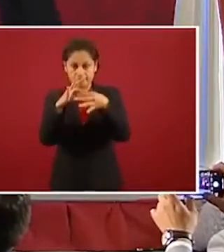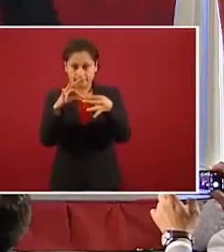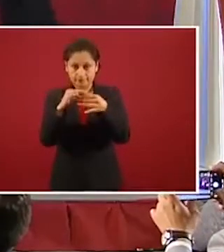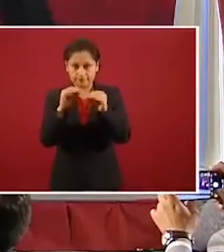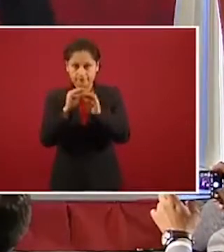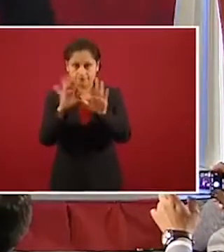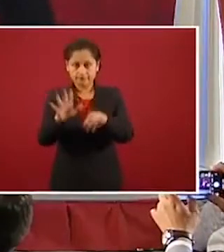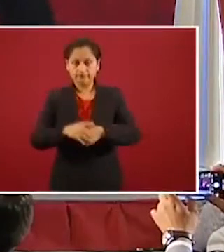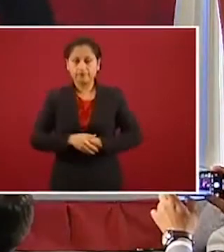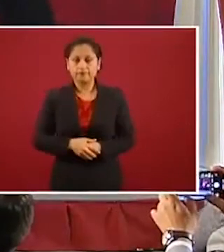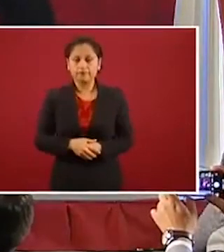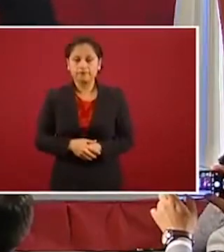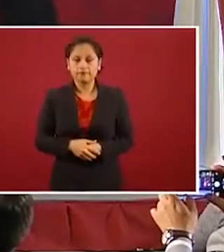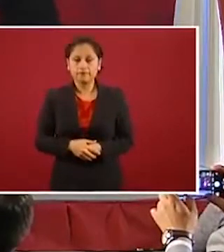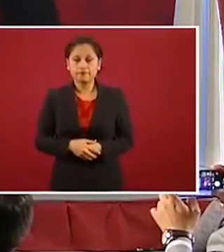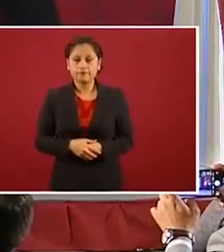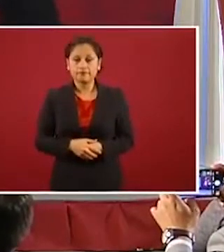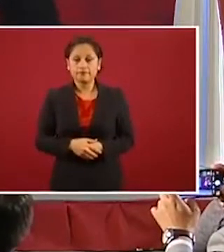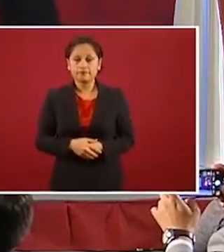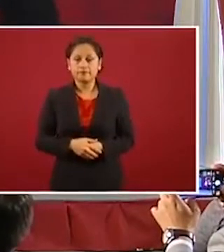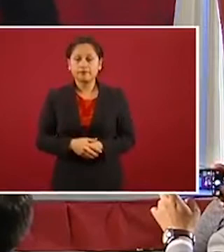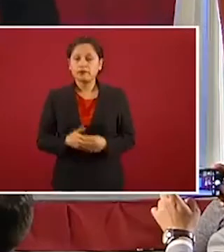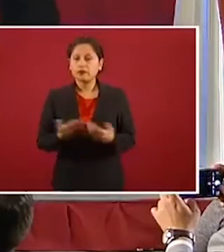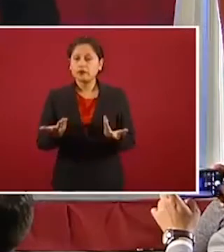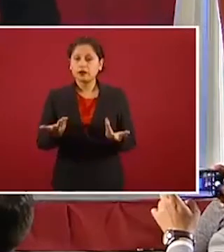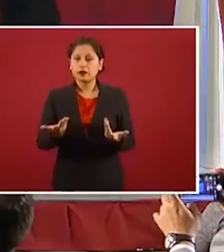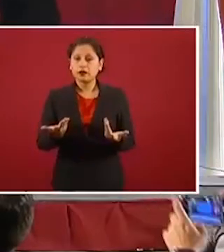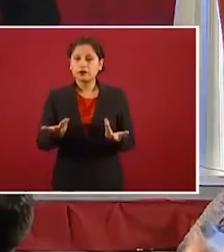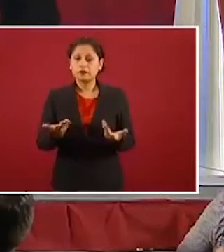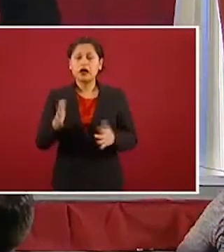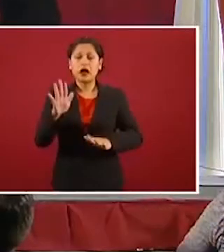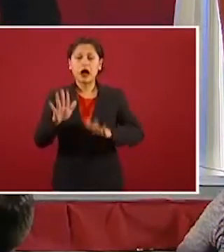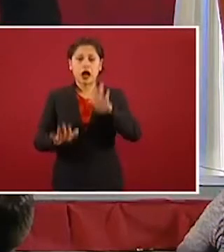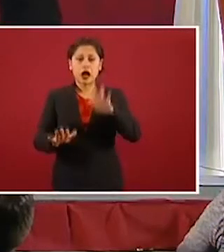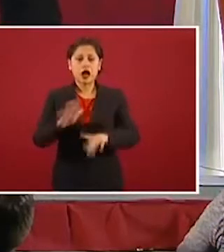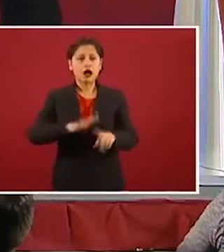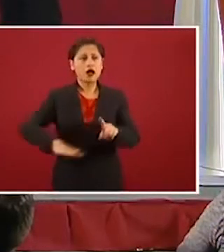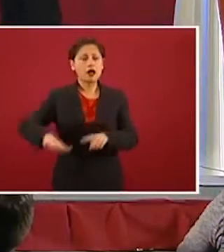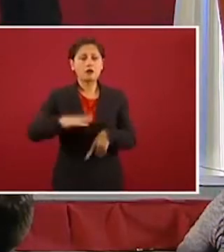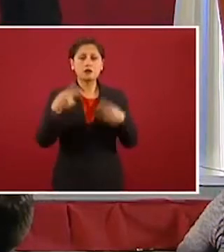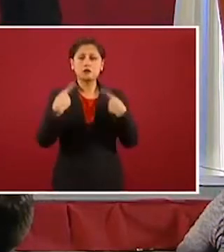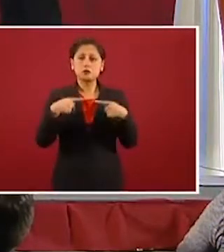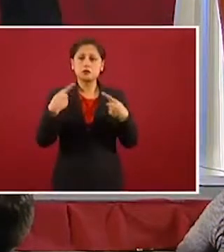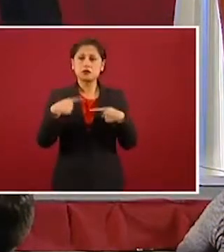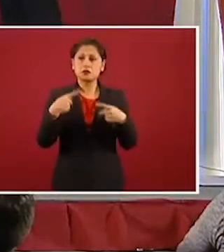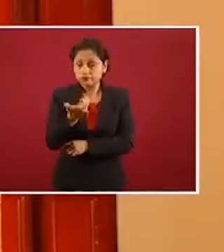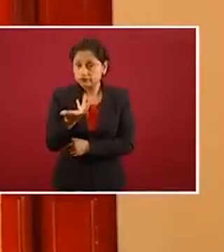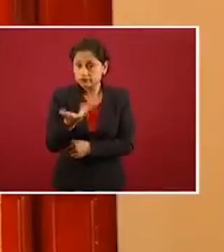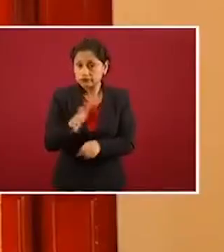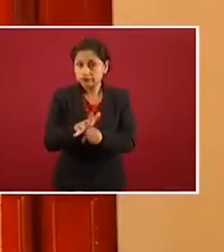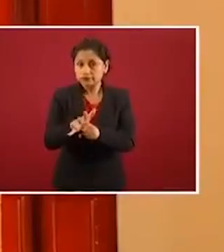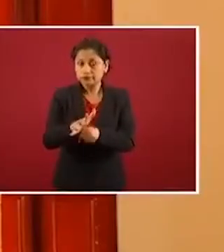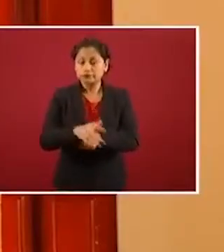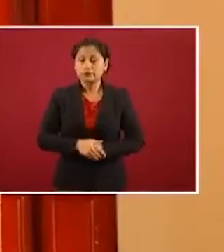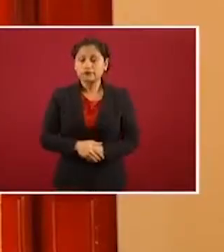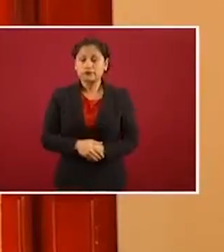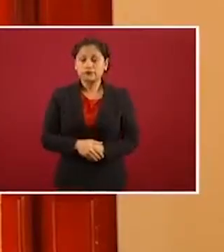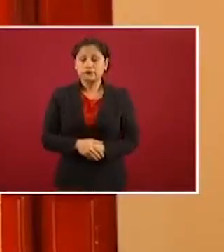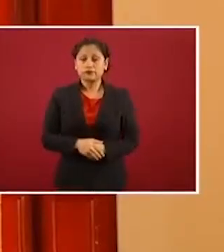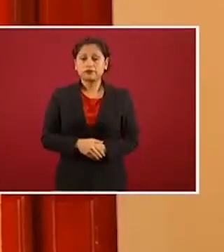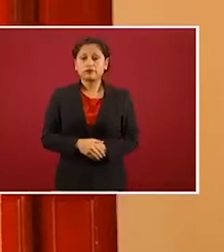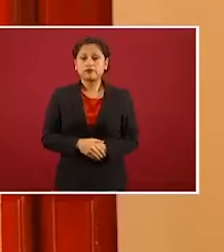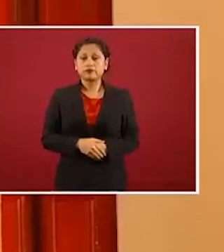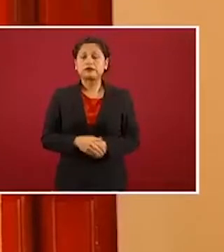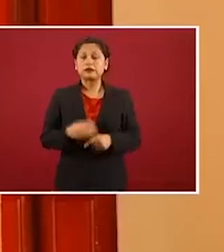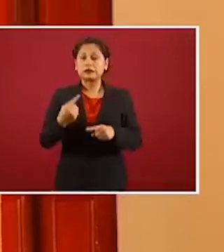como el líder que la sociedad mexicana espera, dejando a otros funcionarios la responsabilidad de atender esta crisis. Ejemplo claro son las